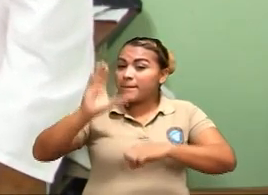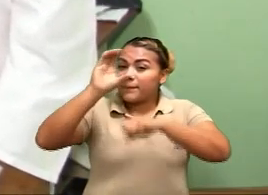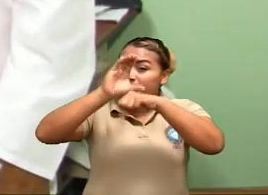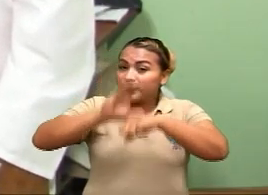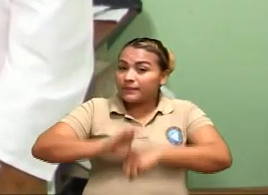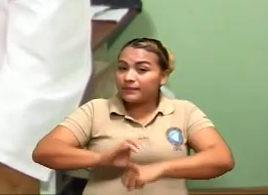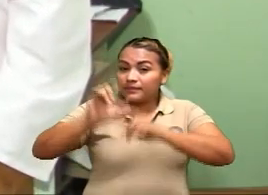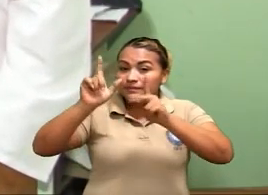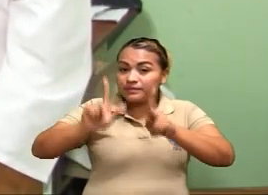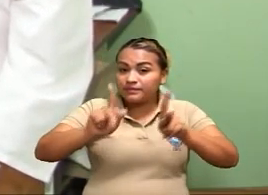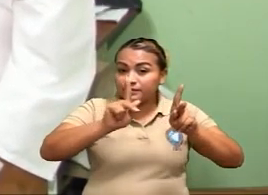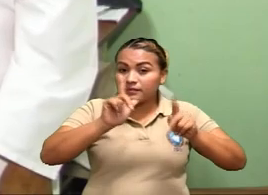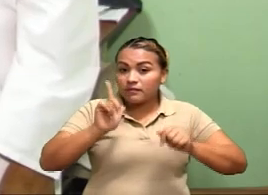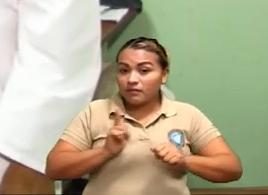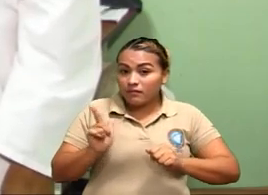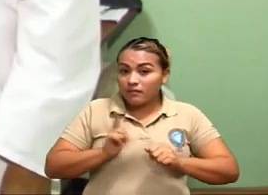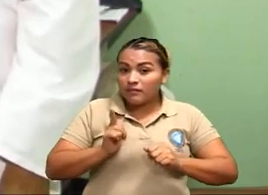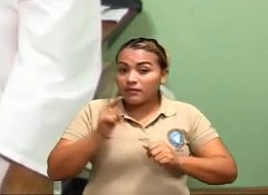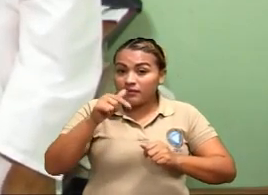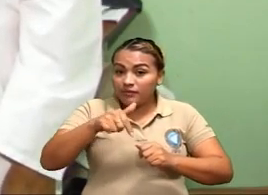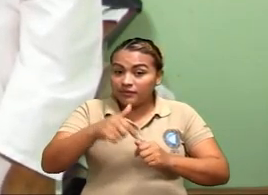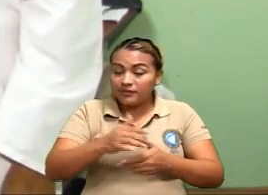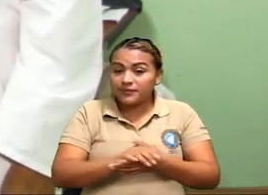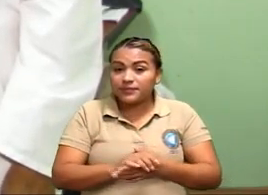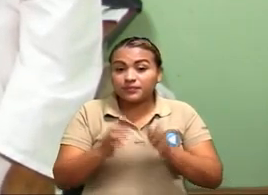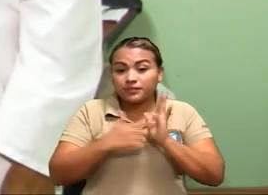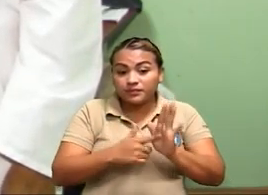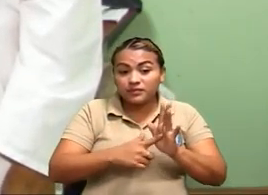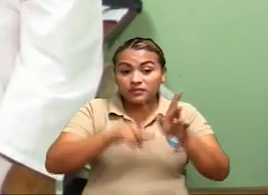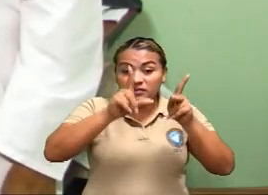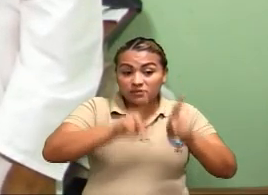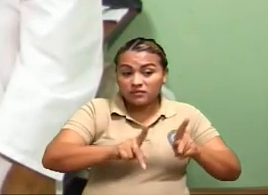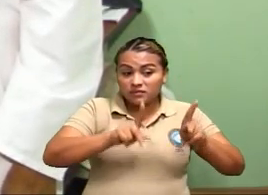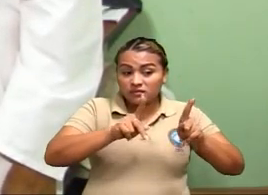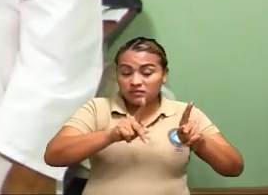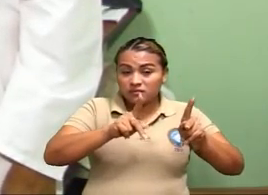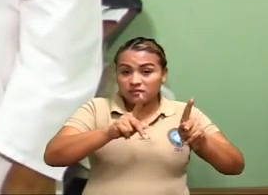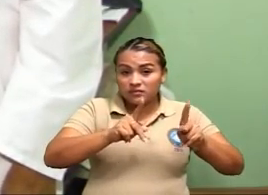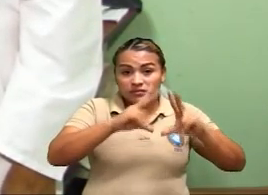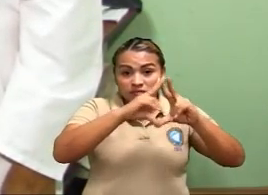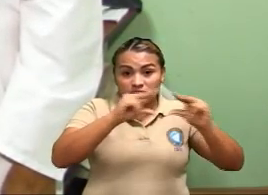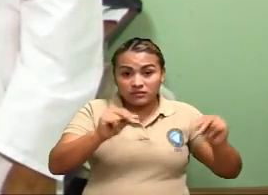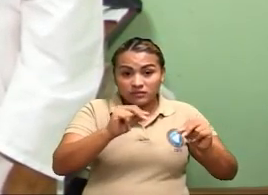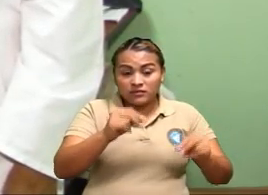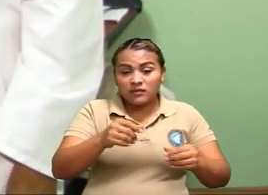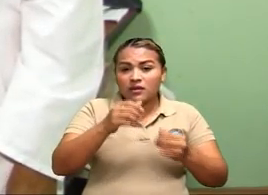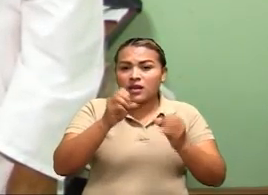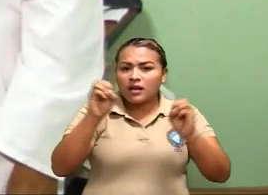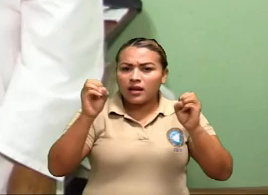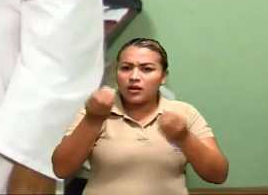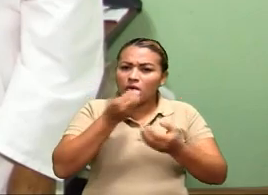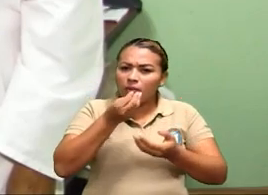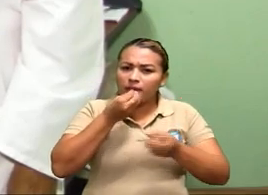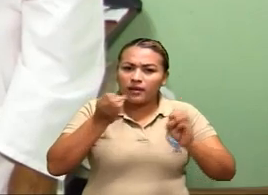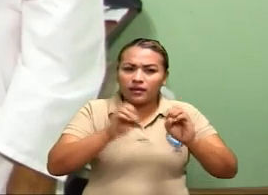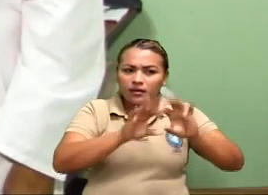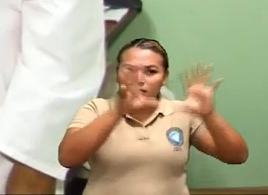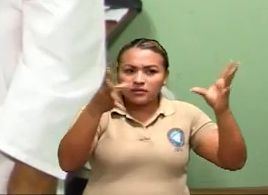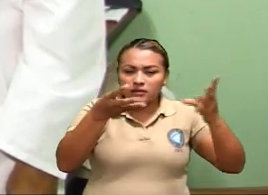salud, de prevenir la salud, de que aquí el nicaragüense piensa que el desayuno tiene que ser liviano,